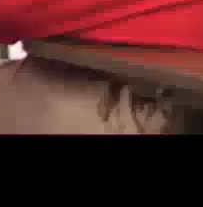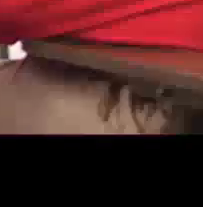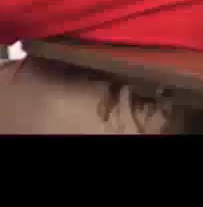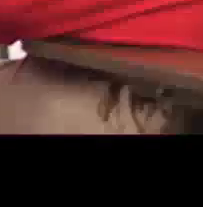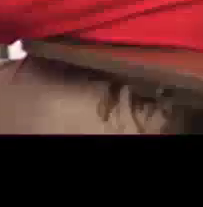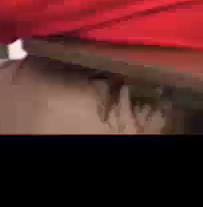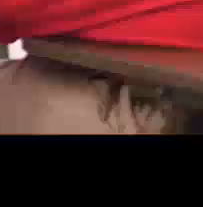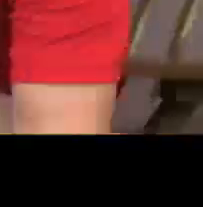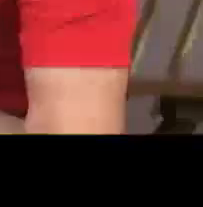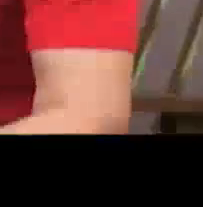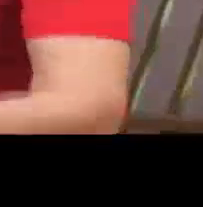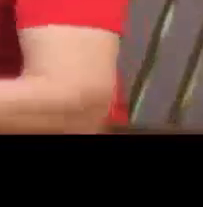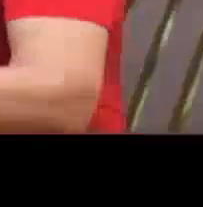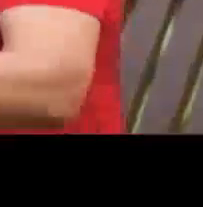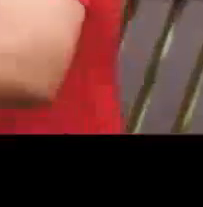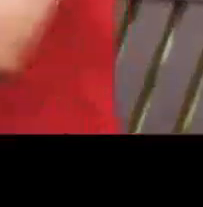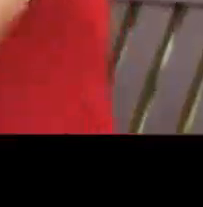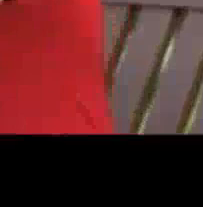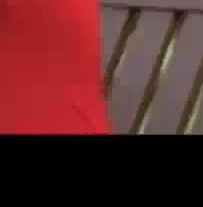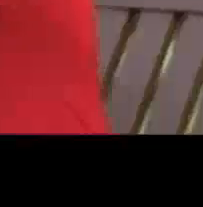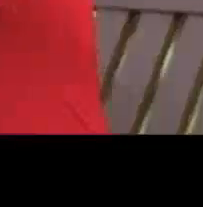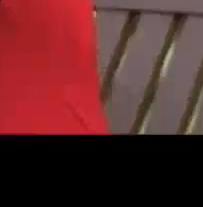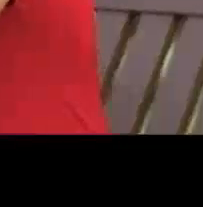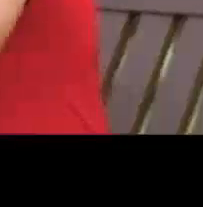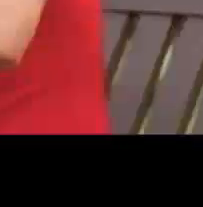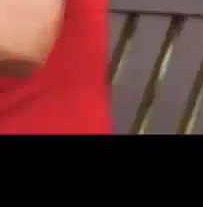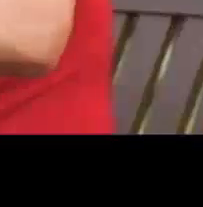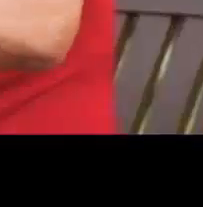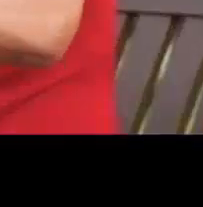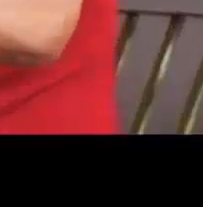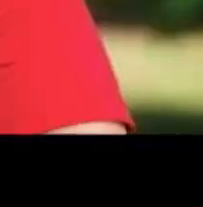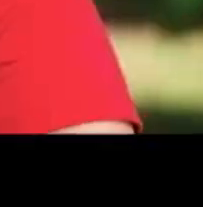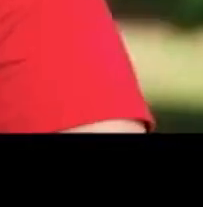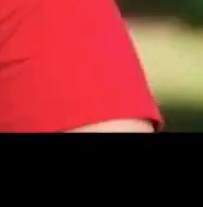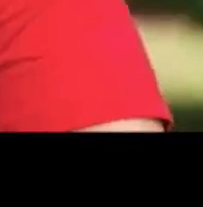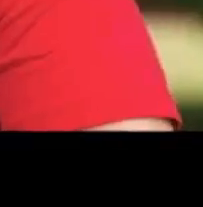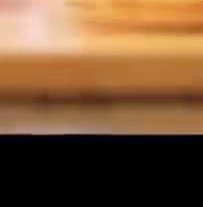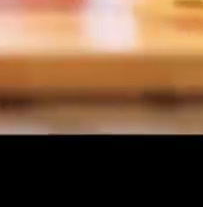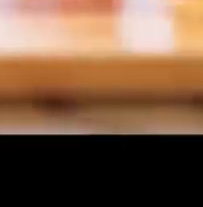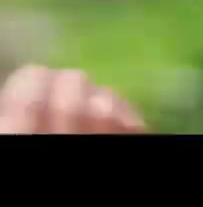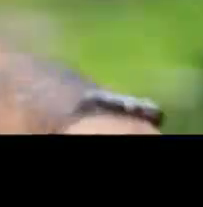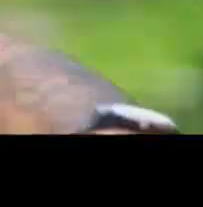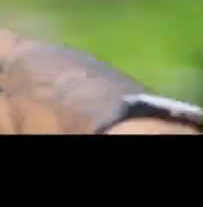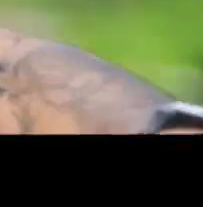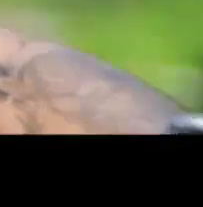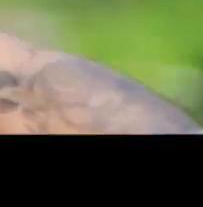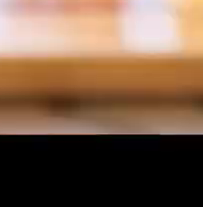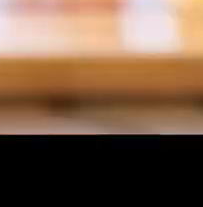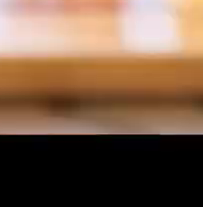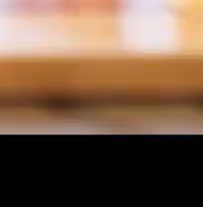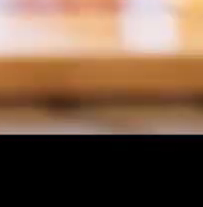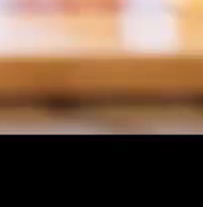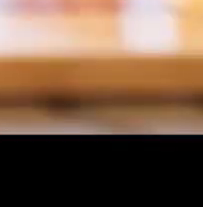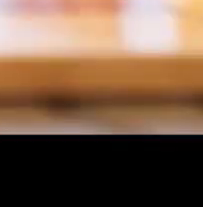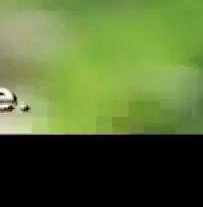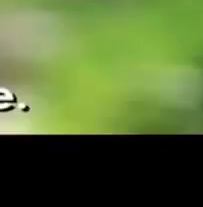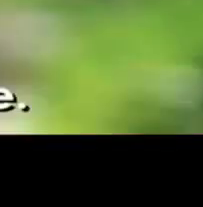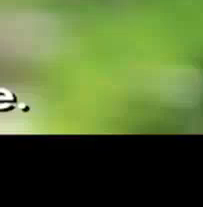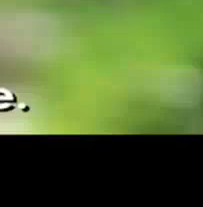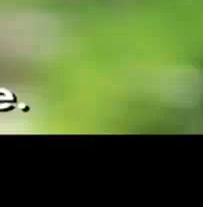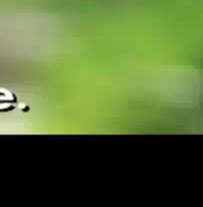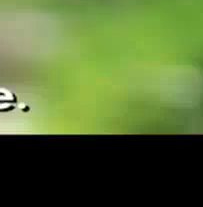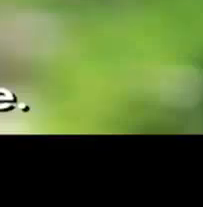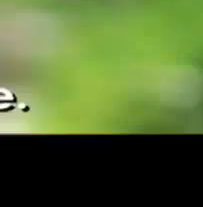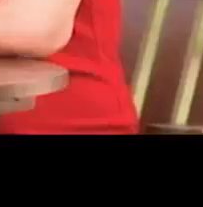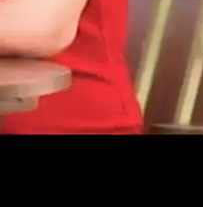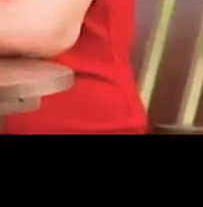Hola, pa. ¿Una partidita? Claro, para ganarte otra vez. ¿Cómo va el negocio? Vieras que súper bien. Pensé